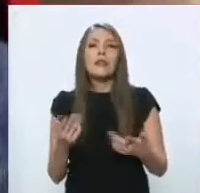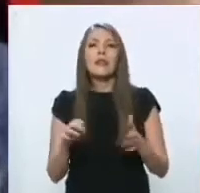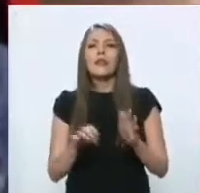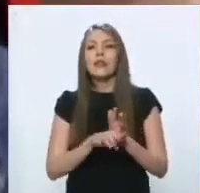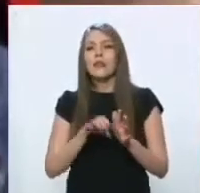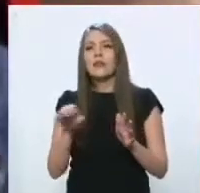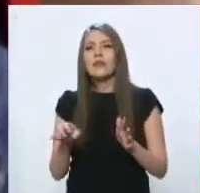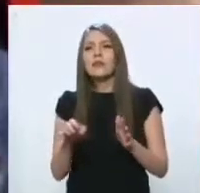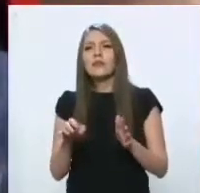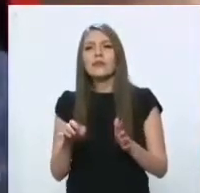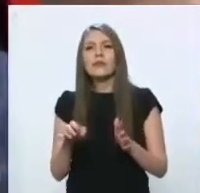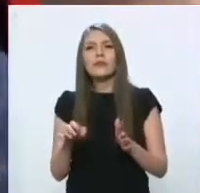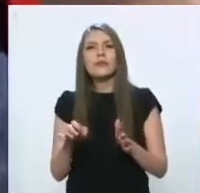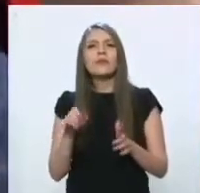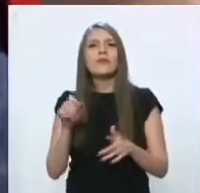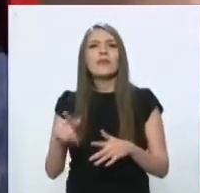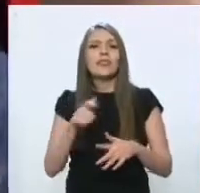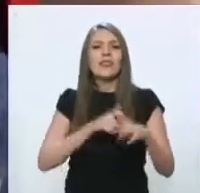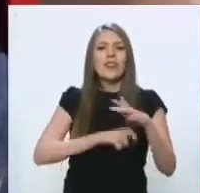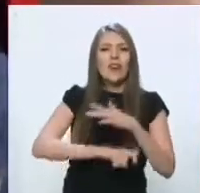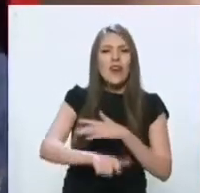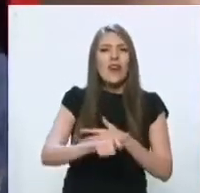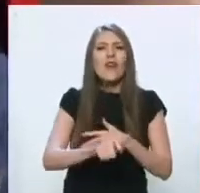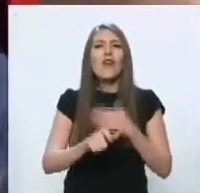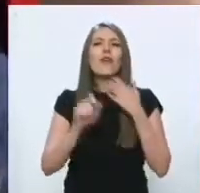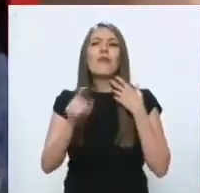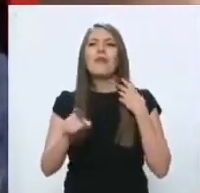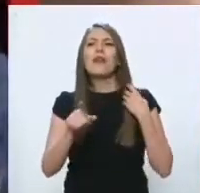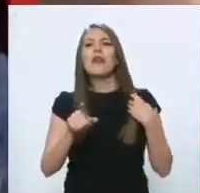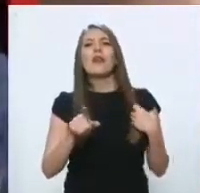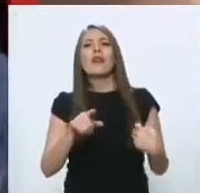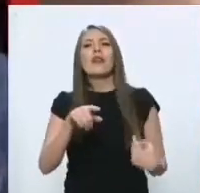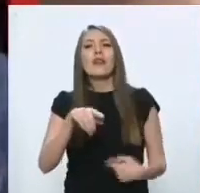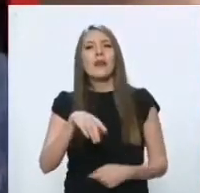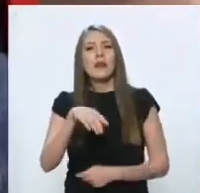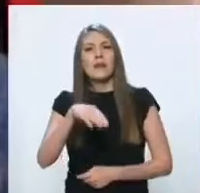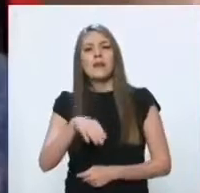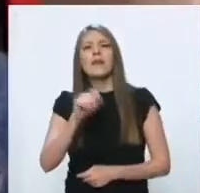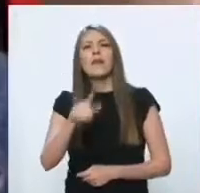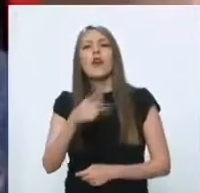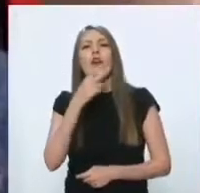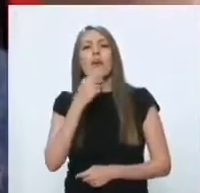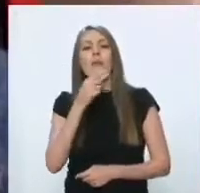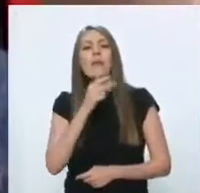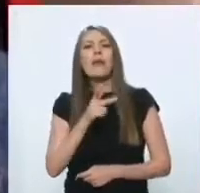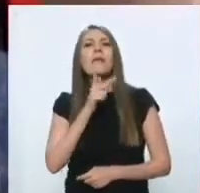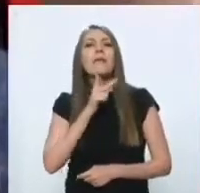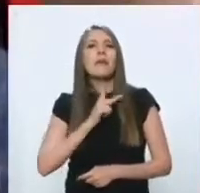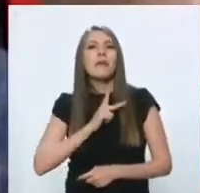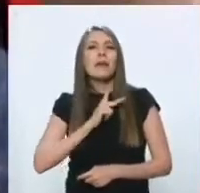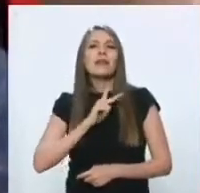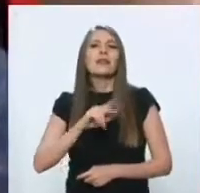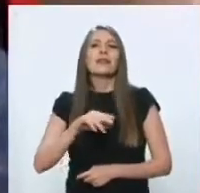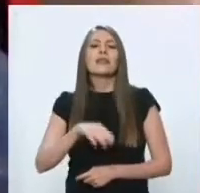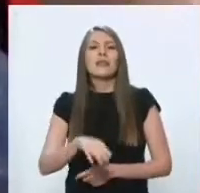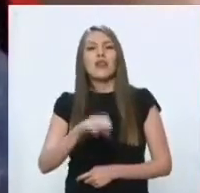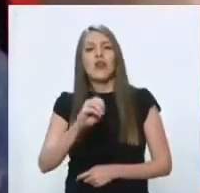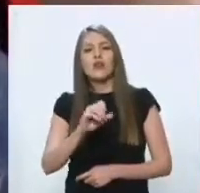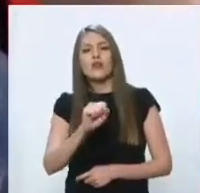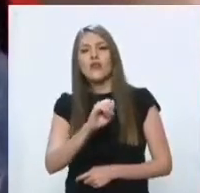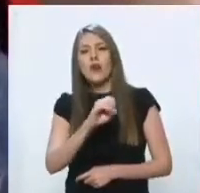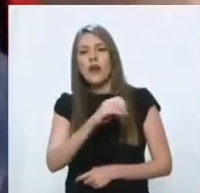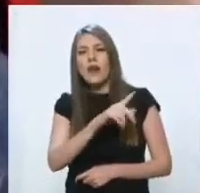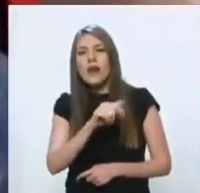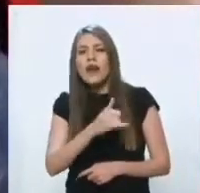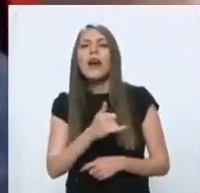basta ver los sobornos a Lozoya, ¿no? A Emilio Lozoya en Pemex por obra contratada,